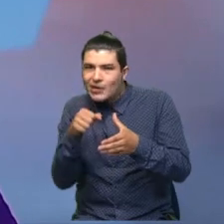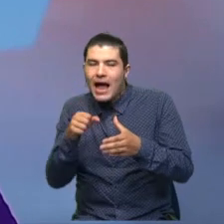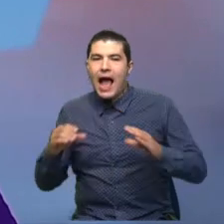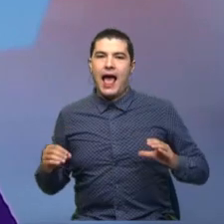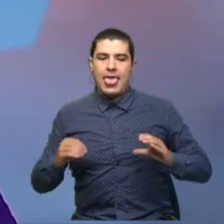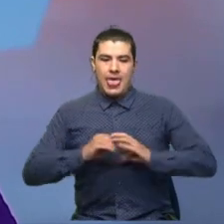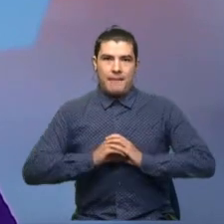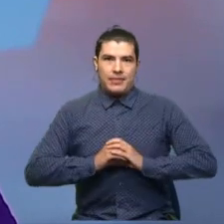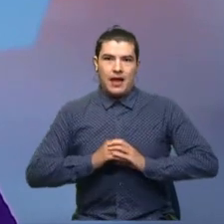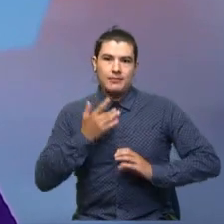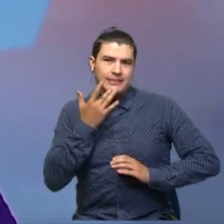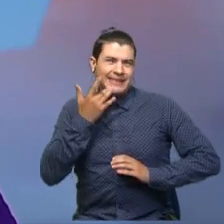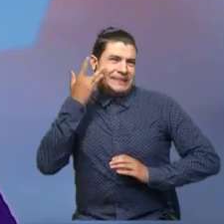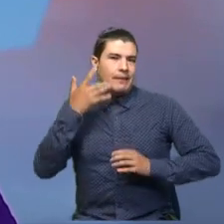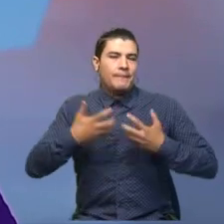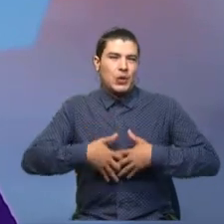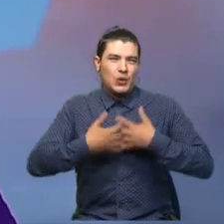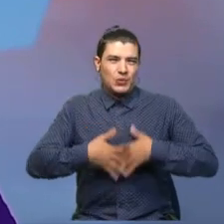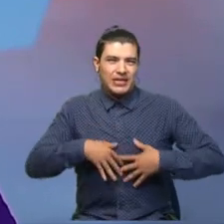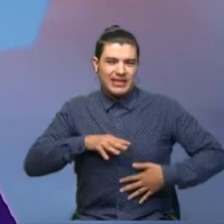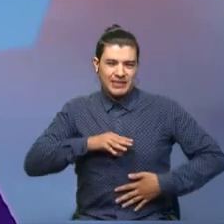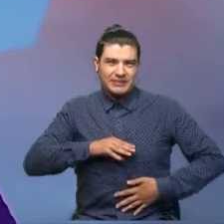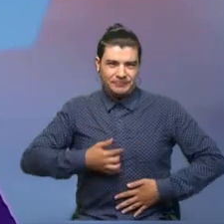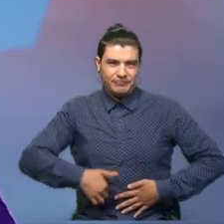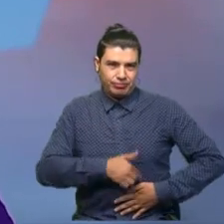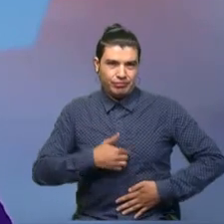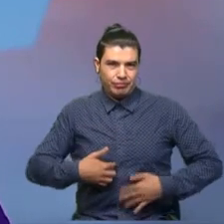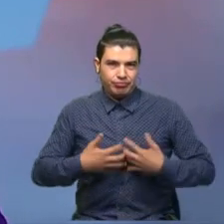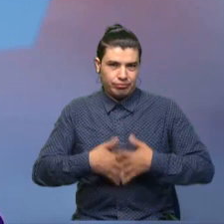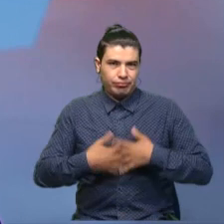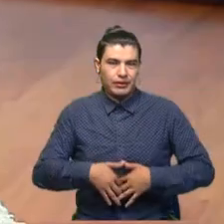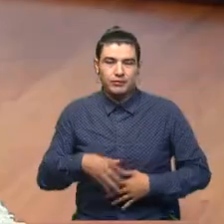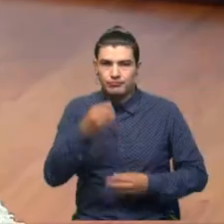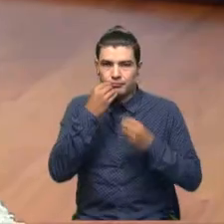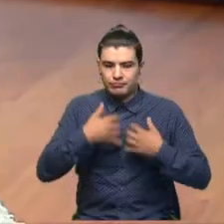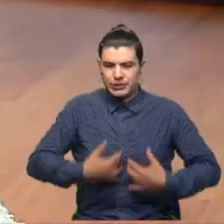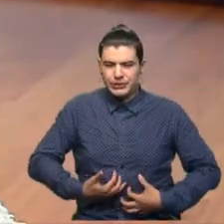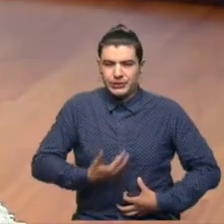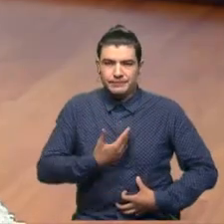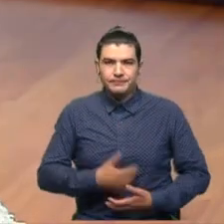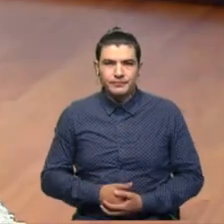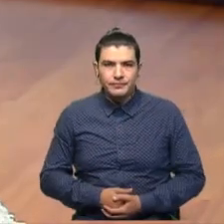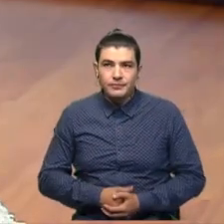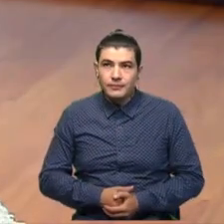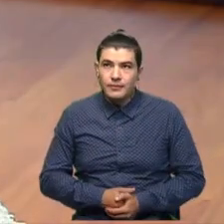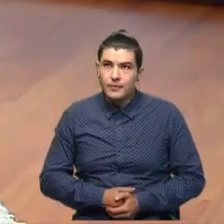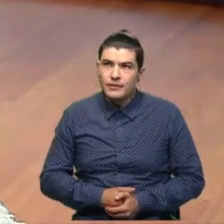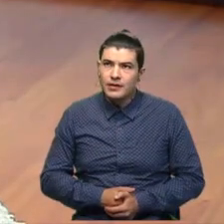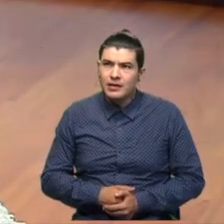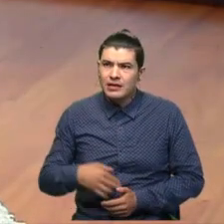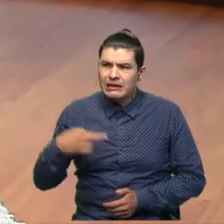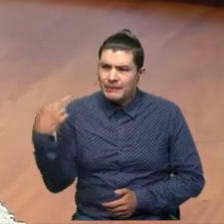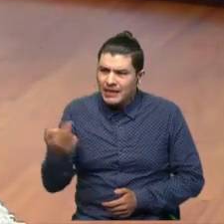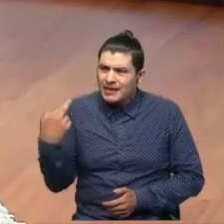adaptar a esa acidez que produce la mucosa gástrica. Doctor, ¿es frecuente adquirir esta infección del